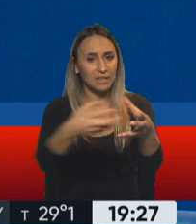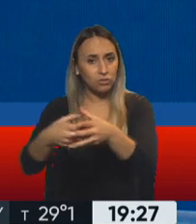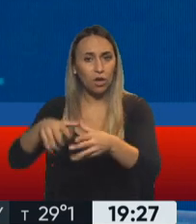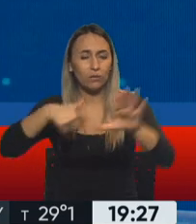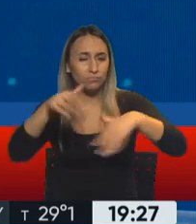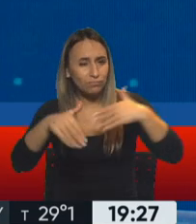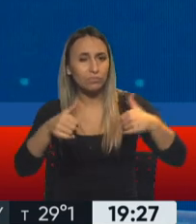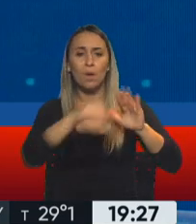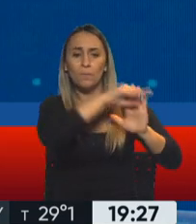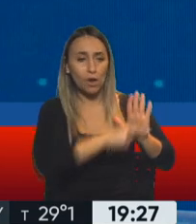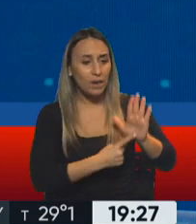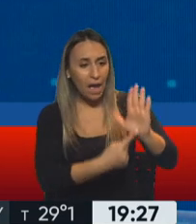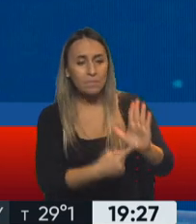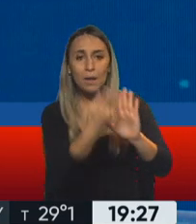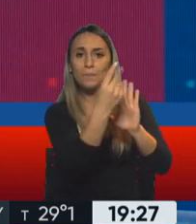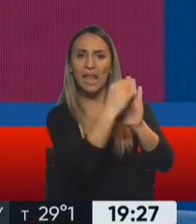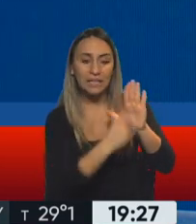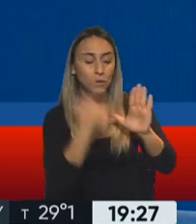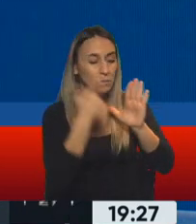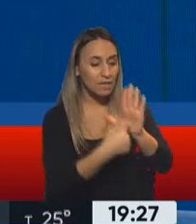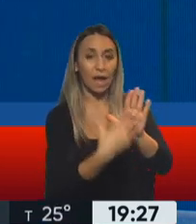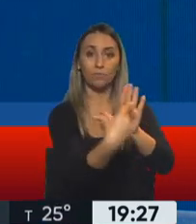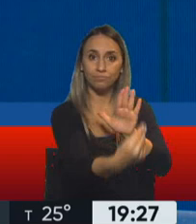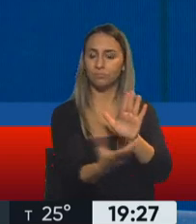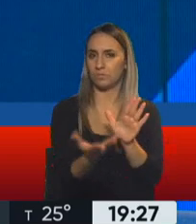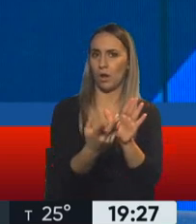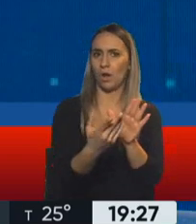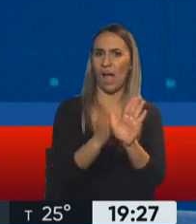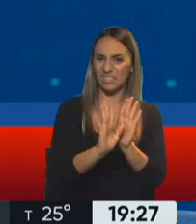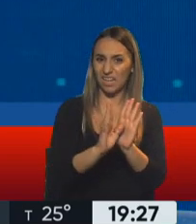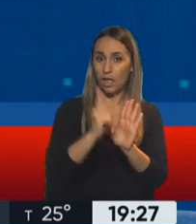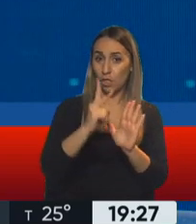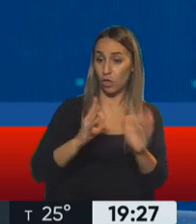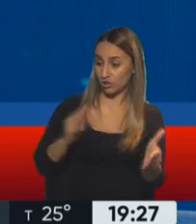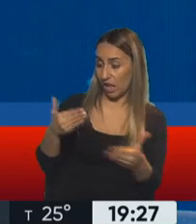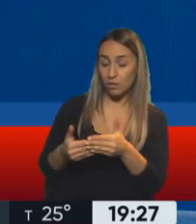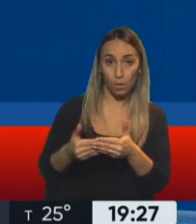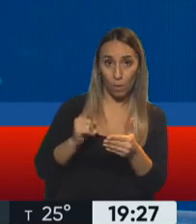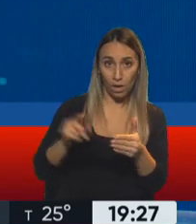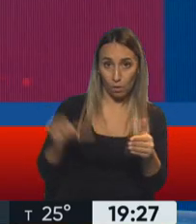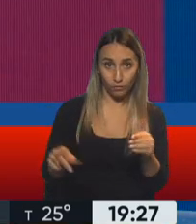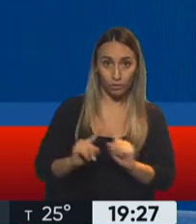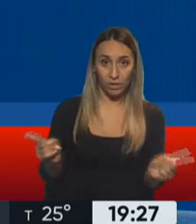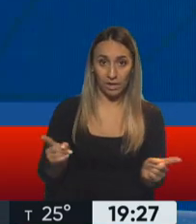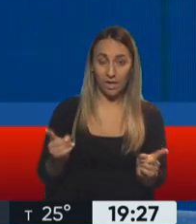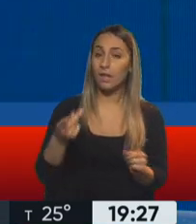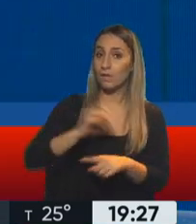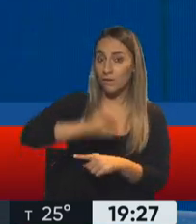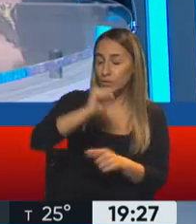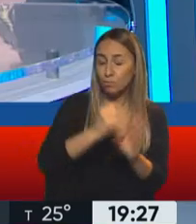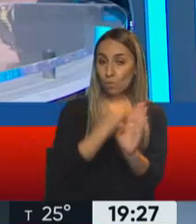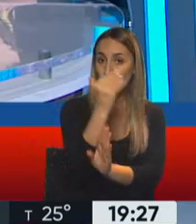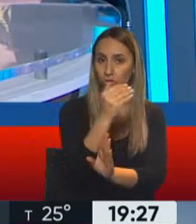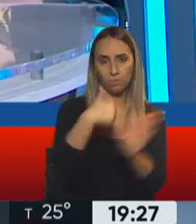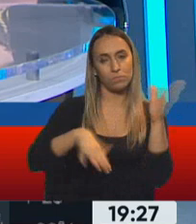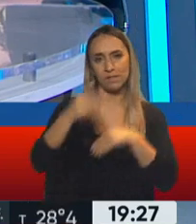una referencia a los precios, que de todas maneras, a 2 años se puede decir, no funcionaron, seguimos teniendo una inflación alta y sobre todo en los alimentos. Bueno, uno